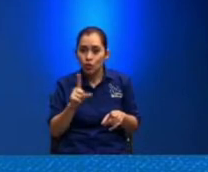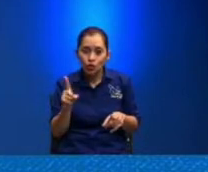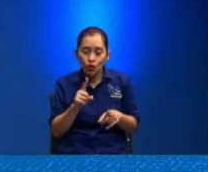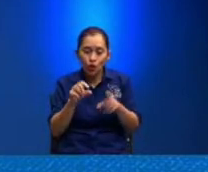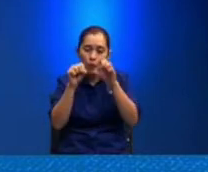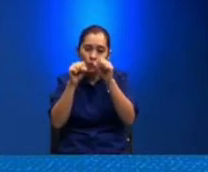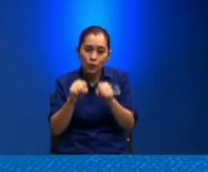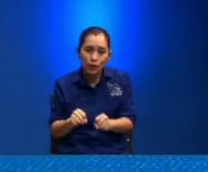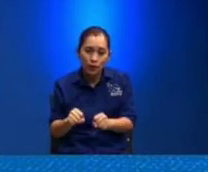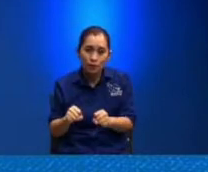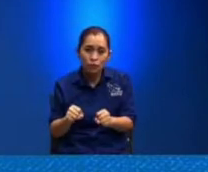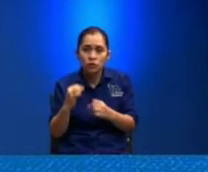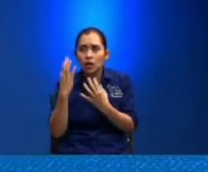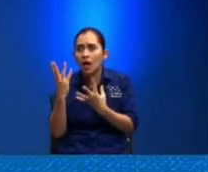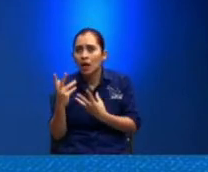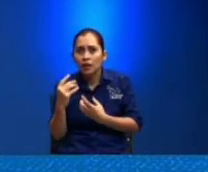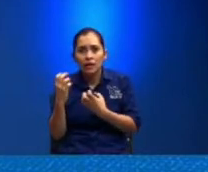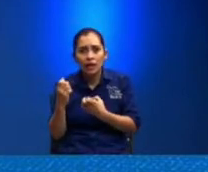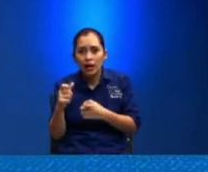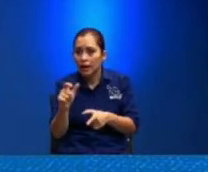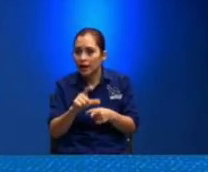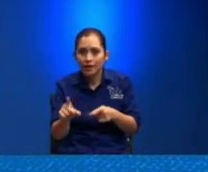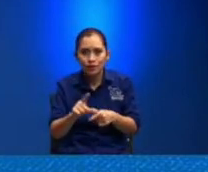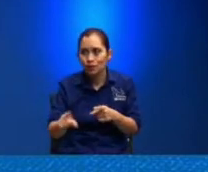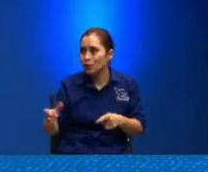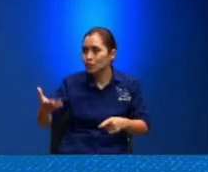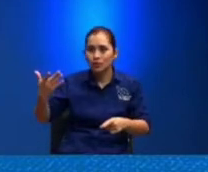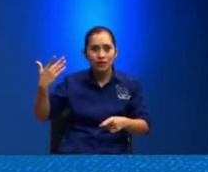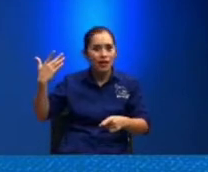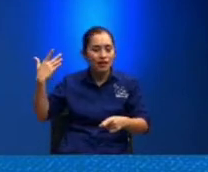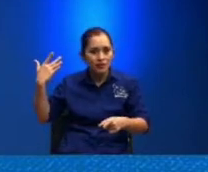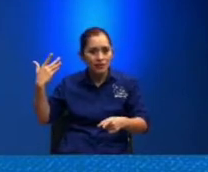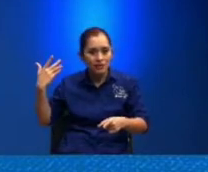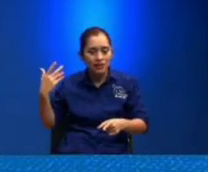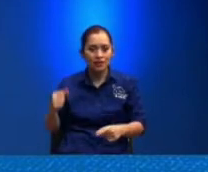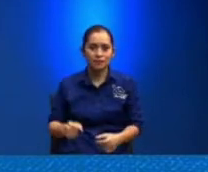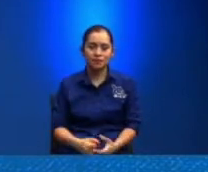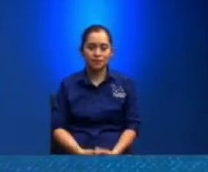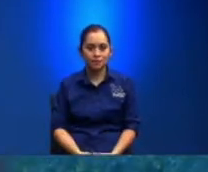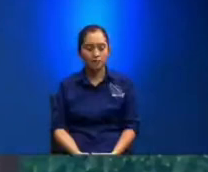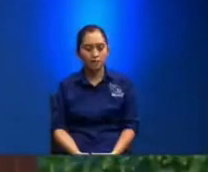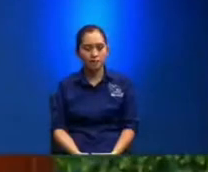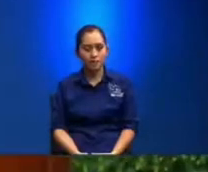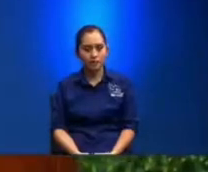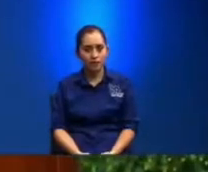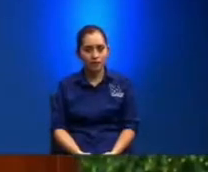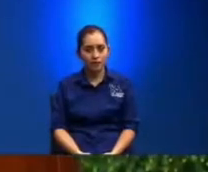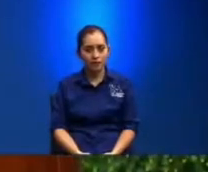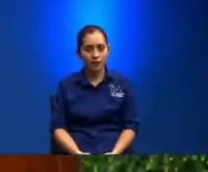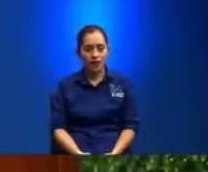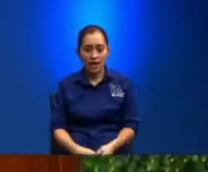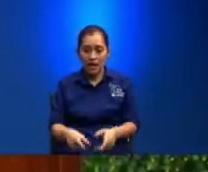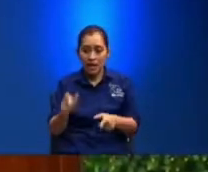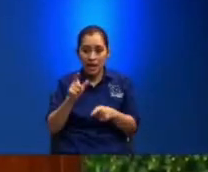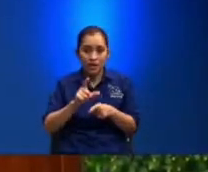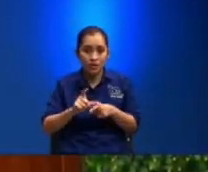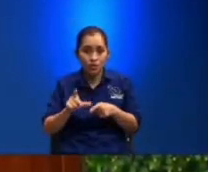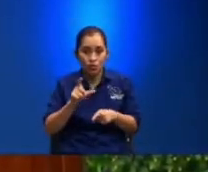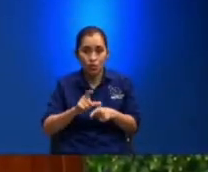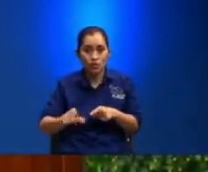ajos las cebollas y las ollas de carne que comían gratis hay a egipto mensajes realizados